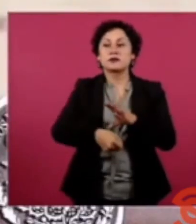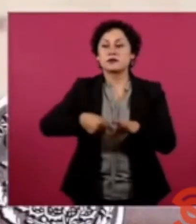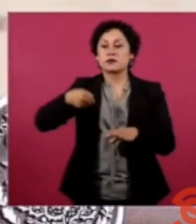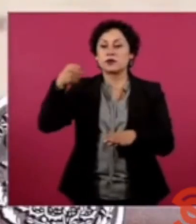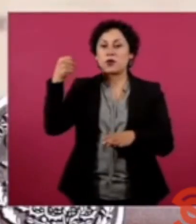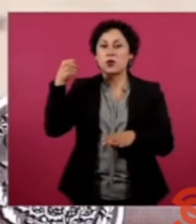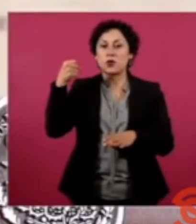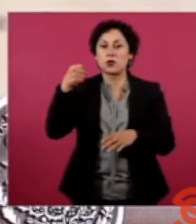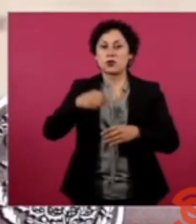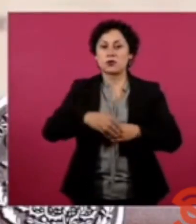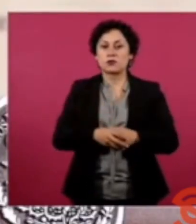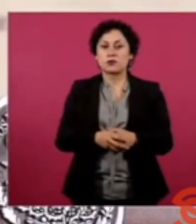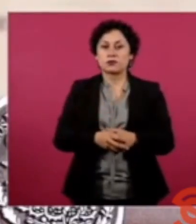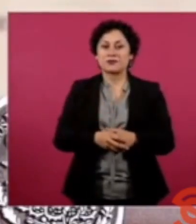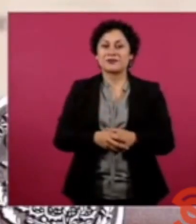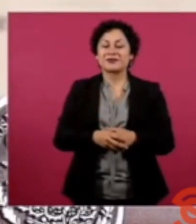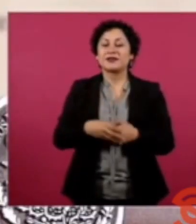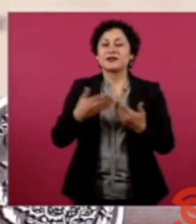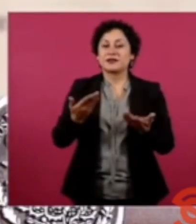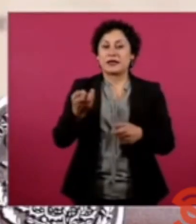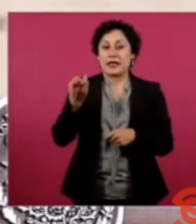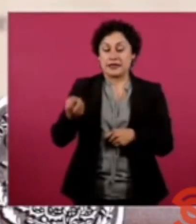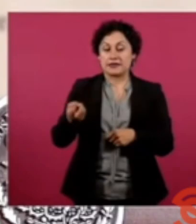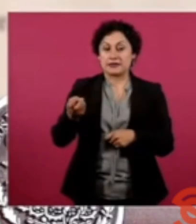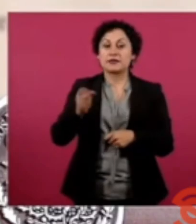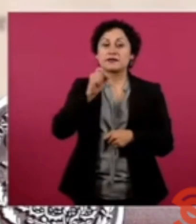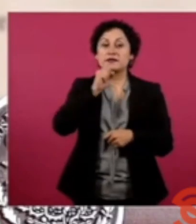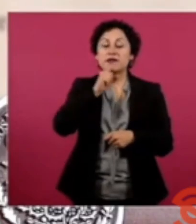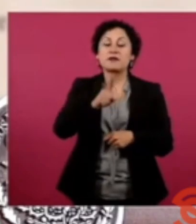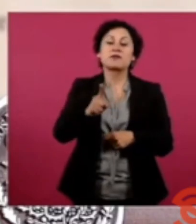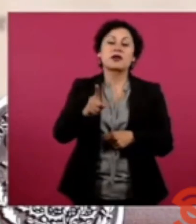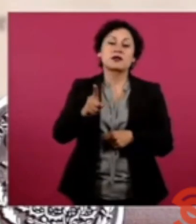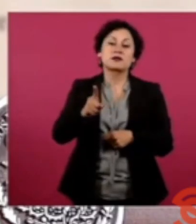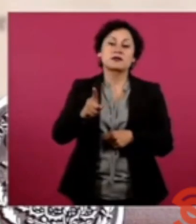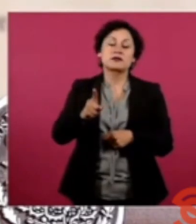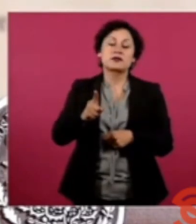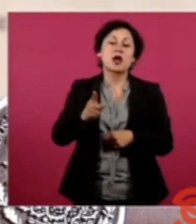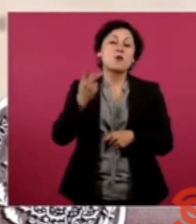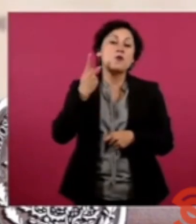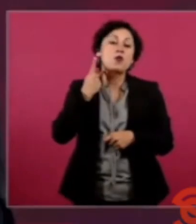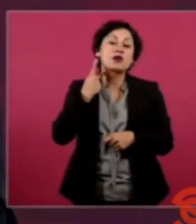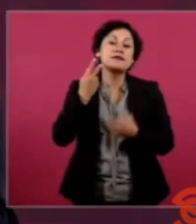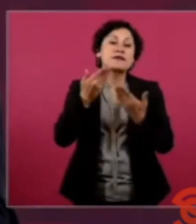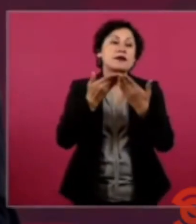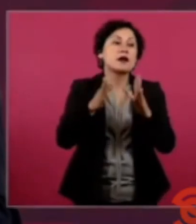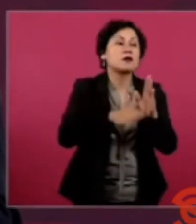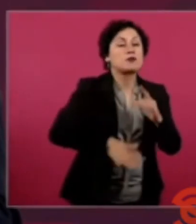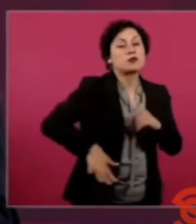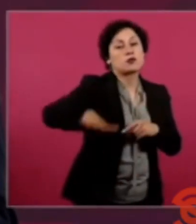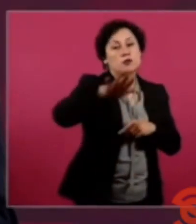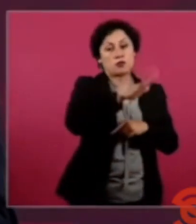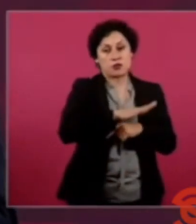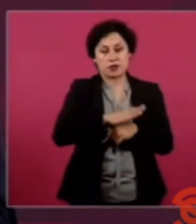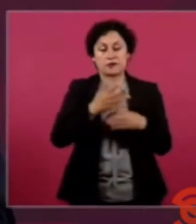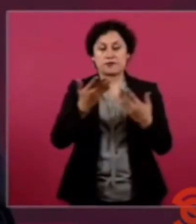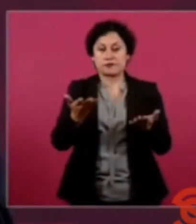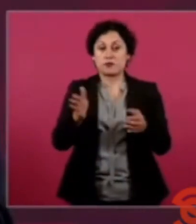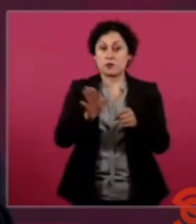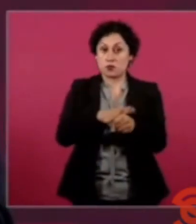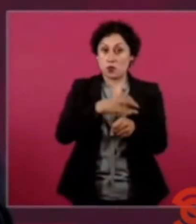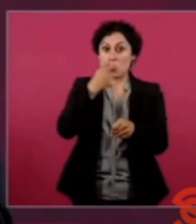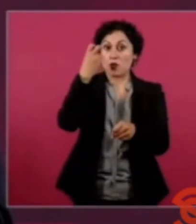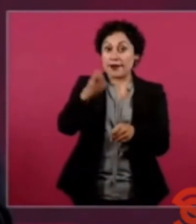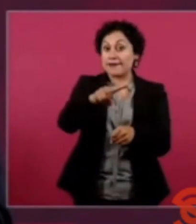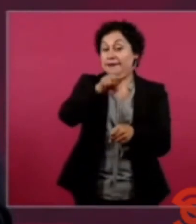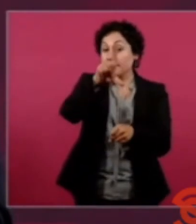y la política popular que aplica. Por eso, un año después,